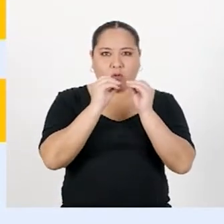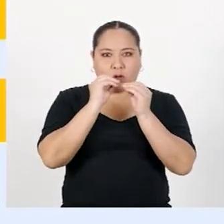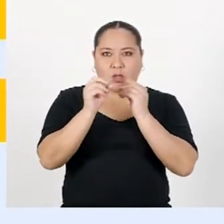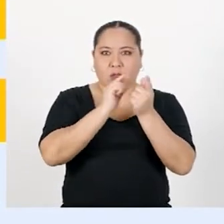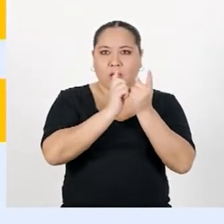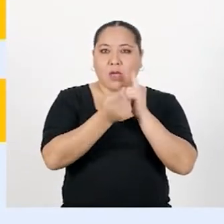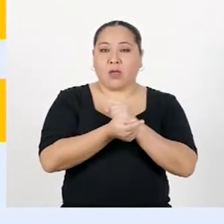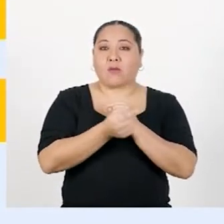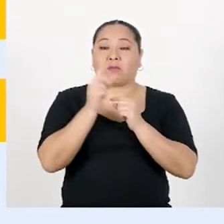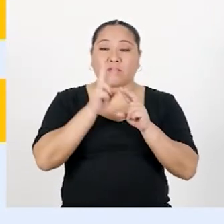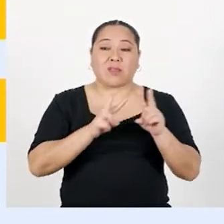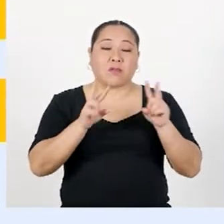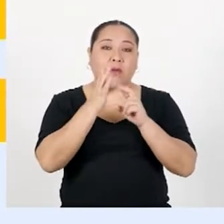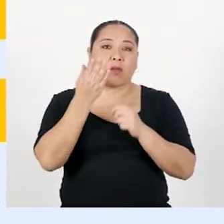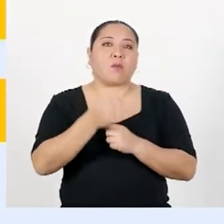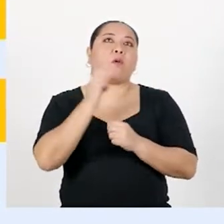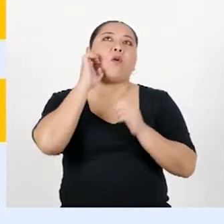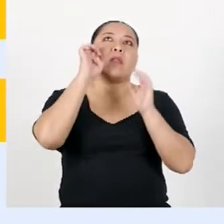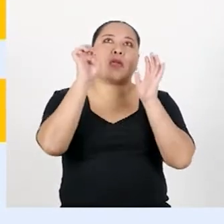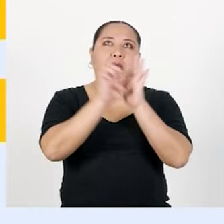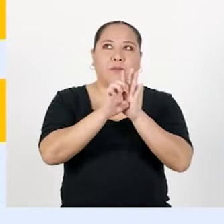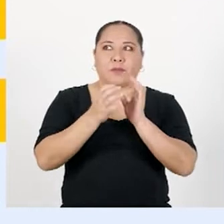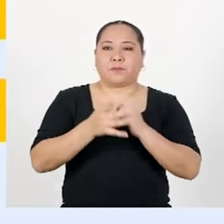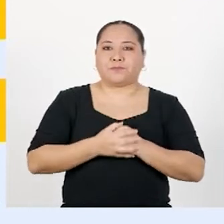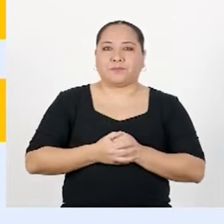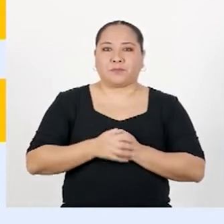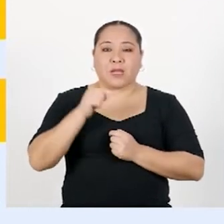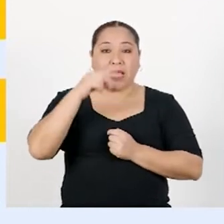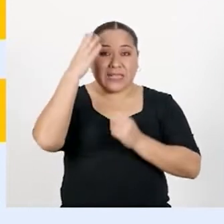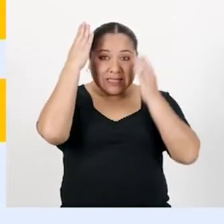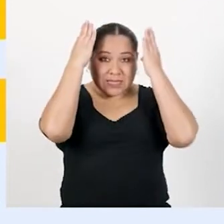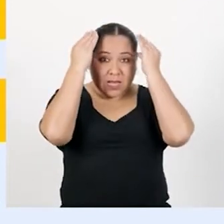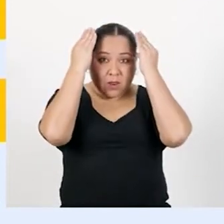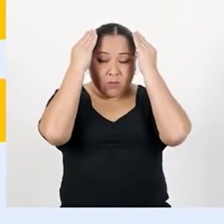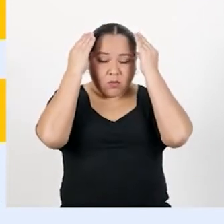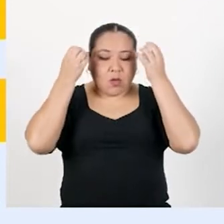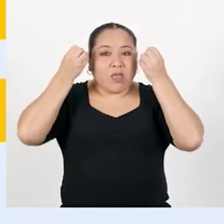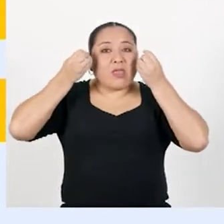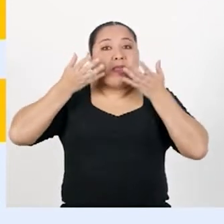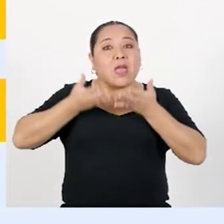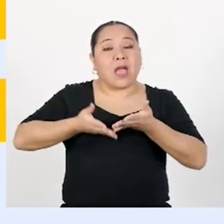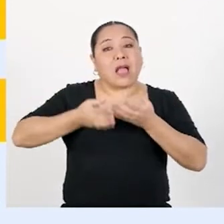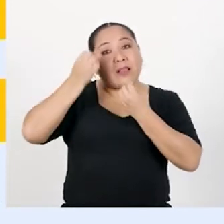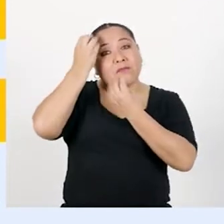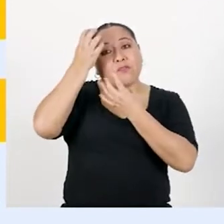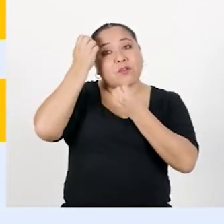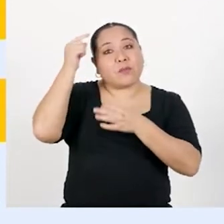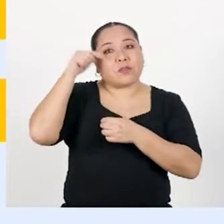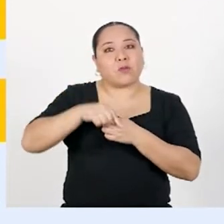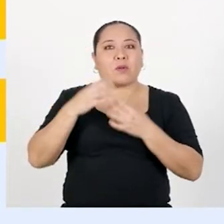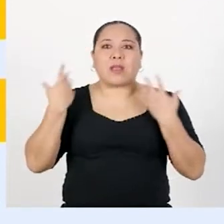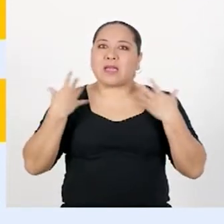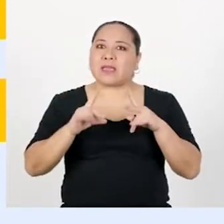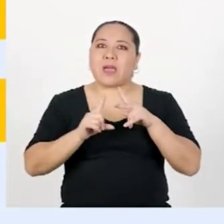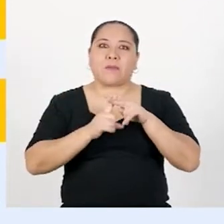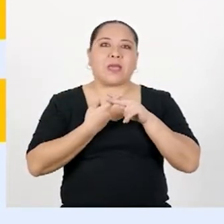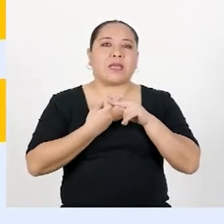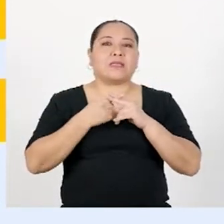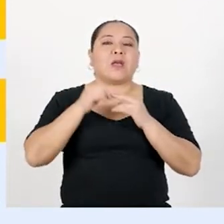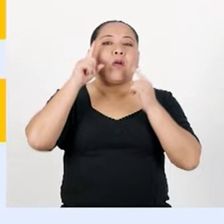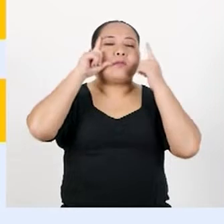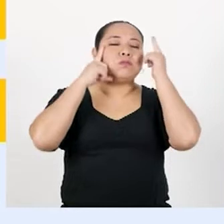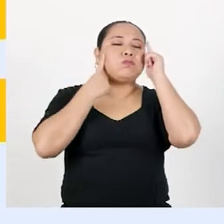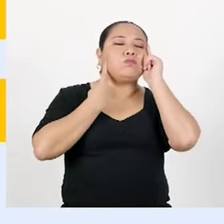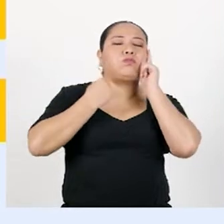la alteración del valor. Por ejemplo, el cerebro enviará la información para activar las